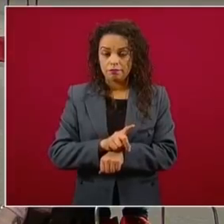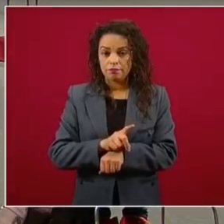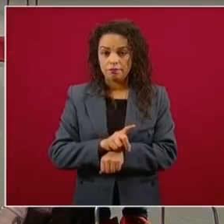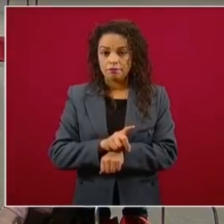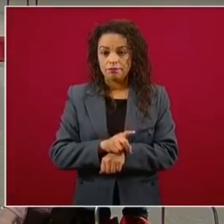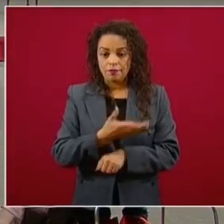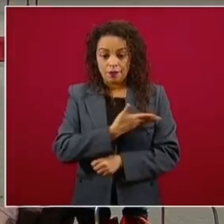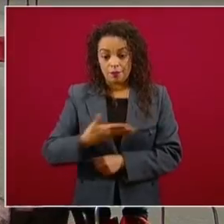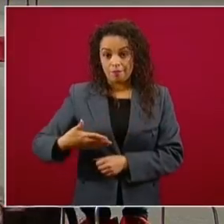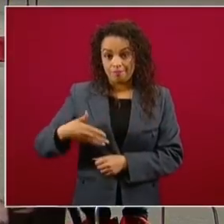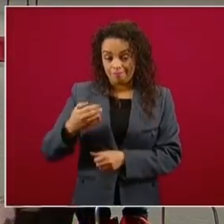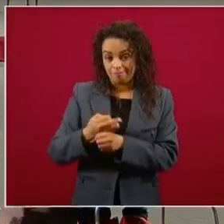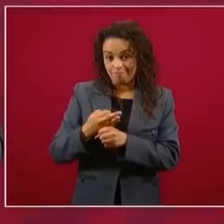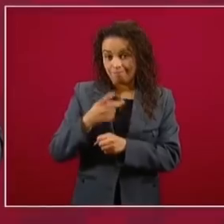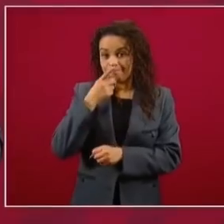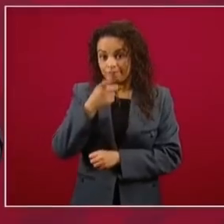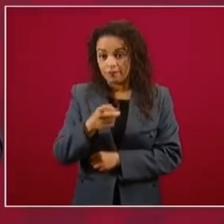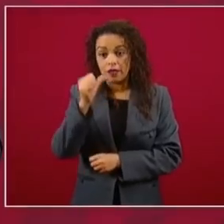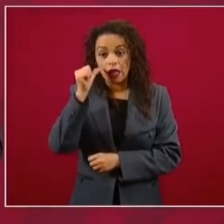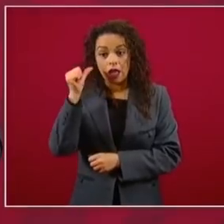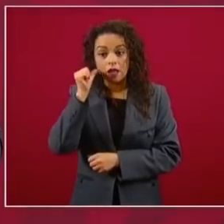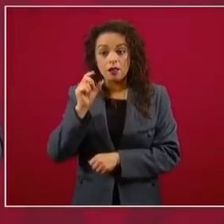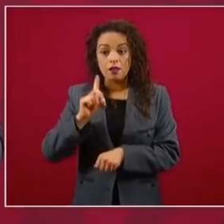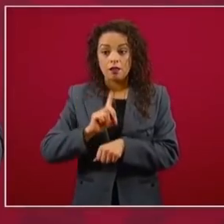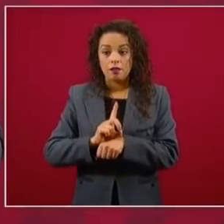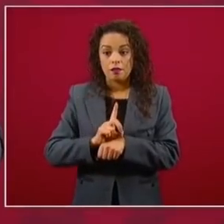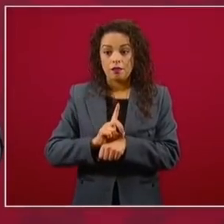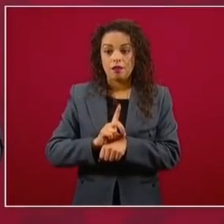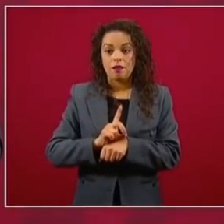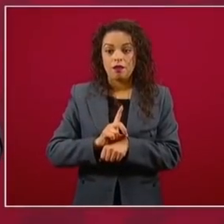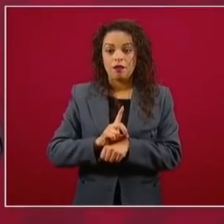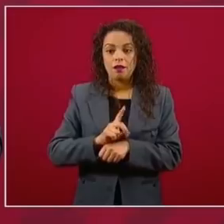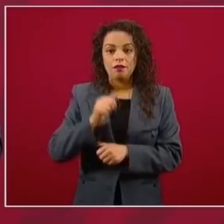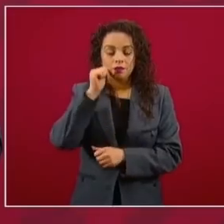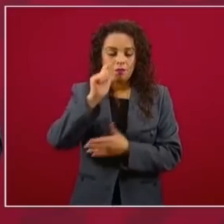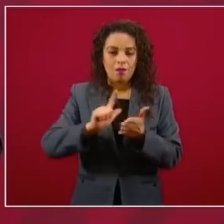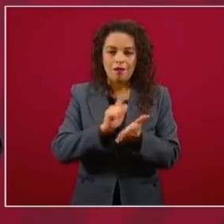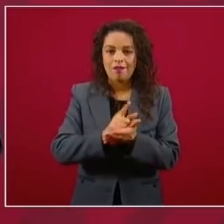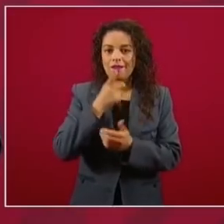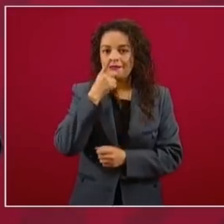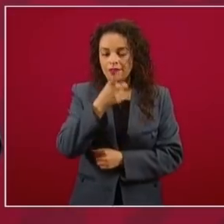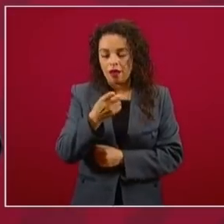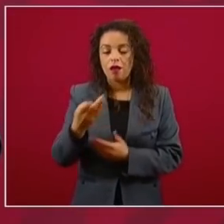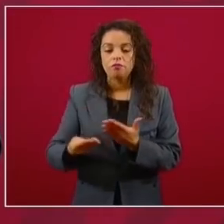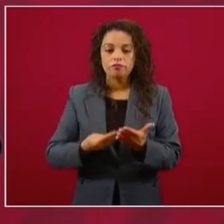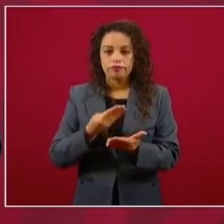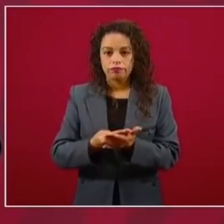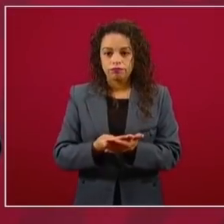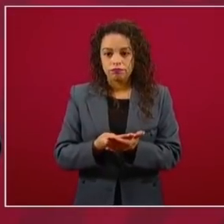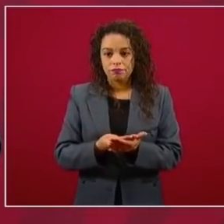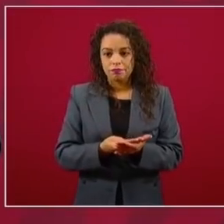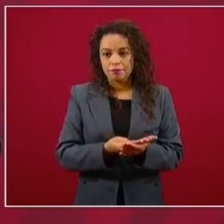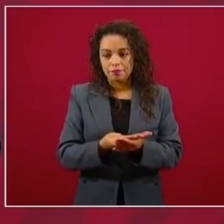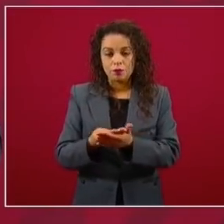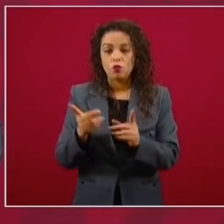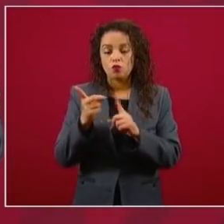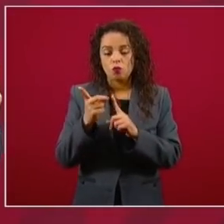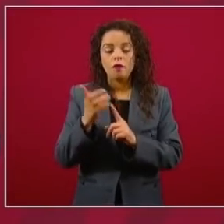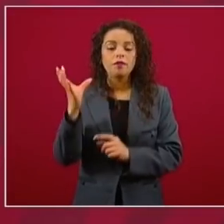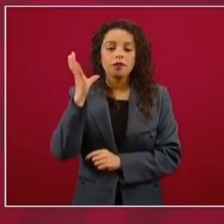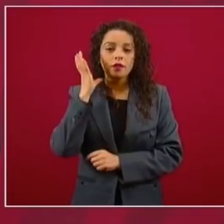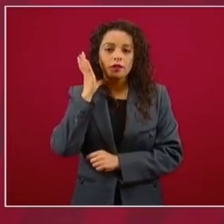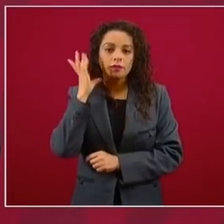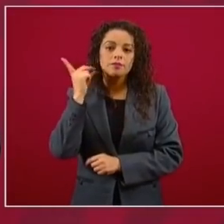Ayer hicimos primero, como se acostumbra y como lo marca la ley, la entrega en la Cámara de Diputados